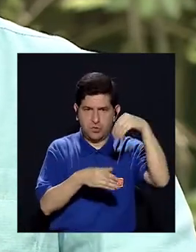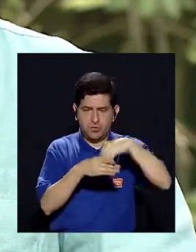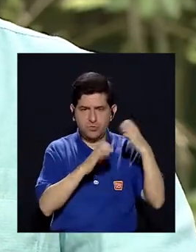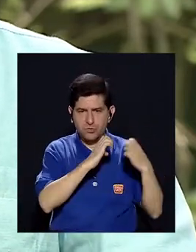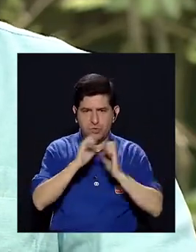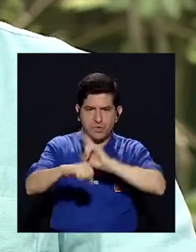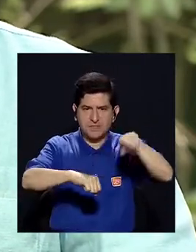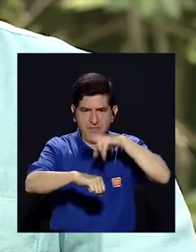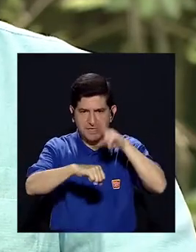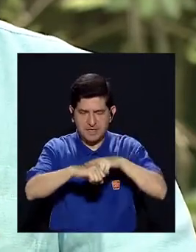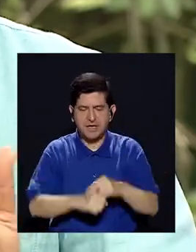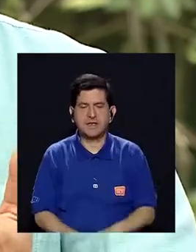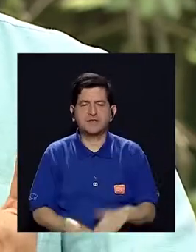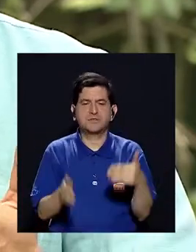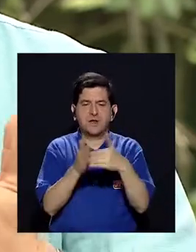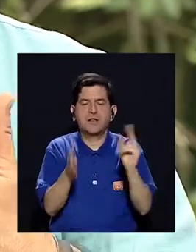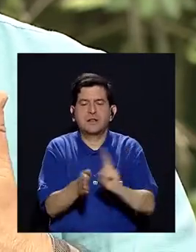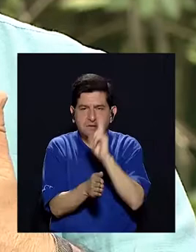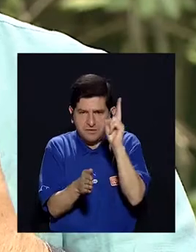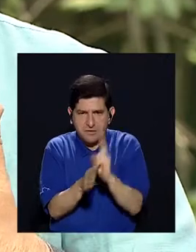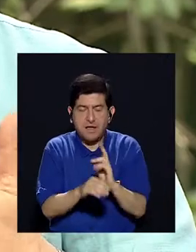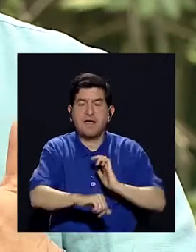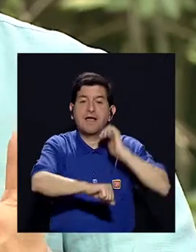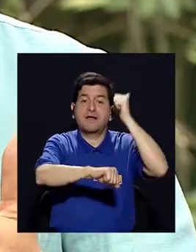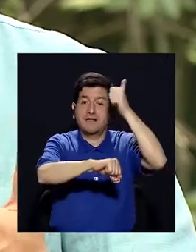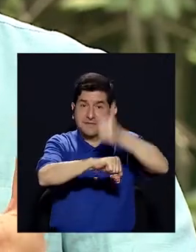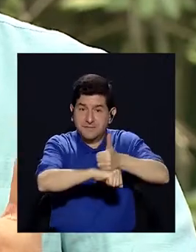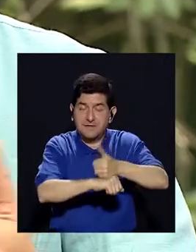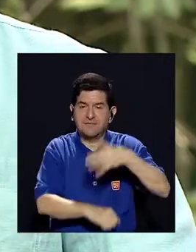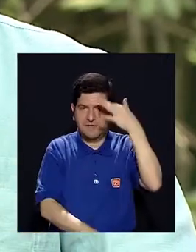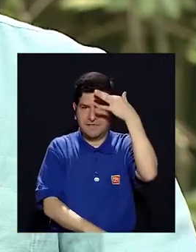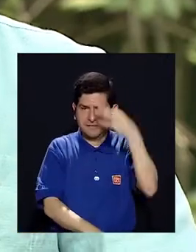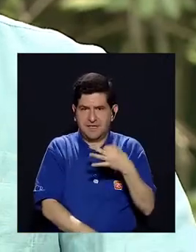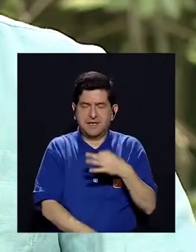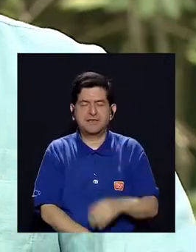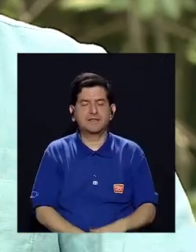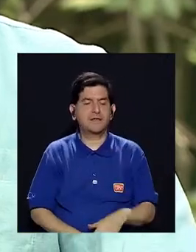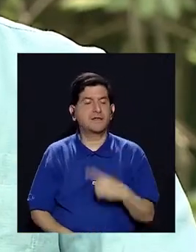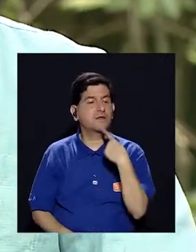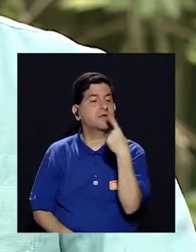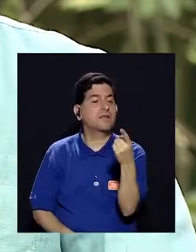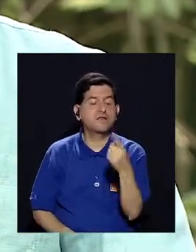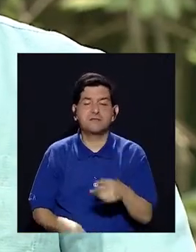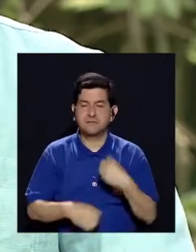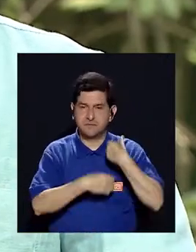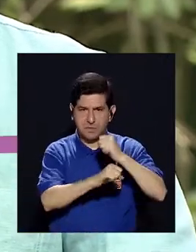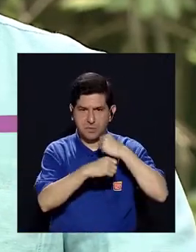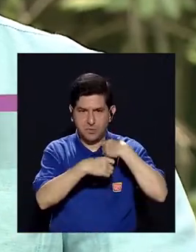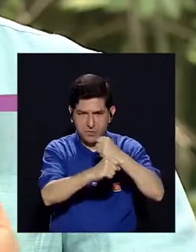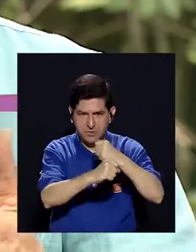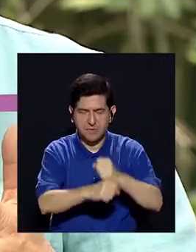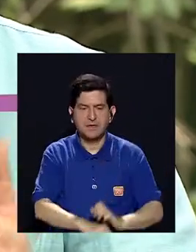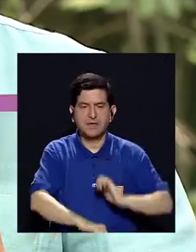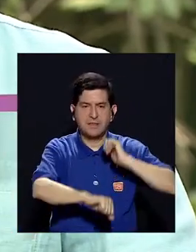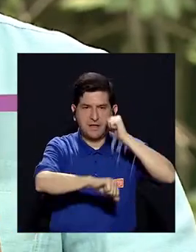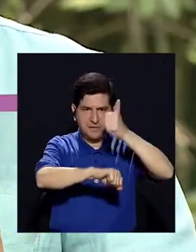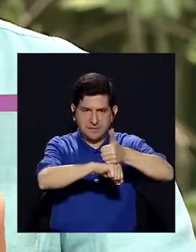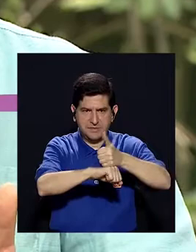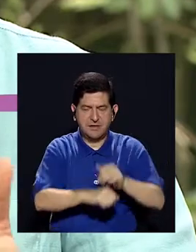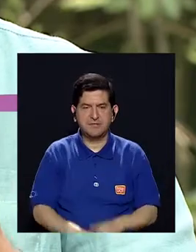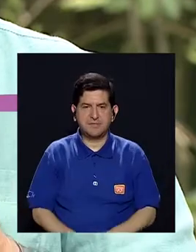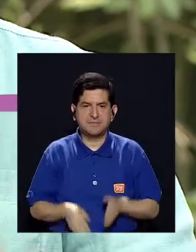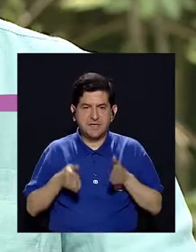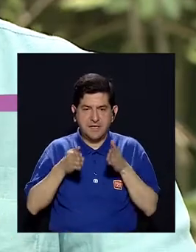la Estrategia Nacional de Reciclaje, establece y da los criterios a las municipalidades para hacer